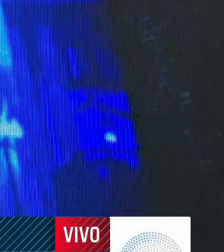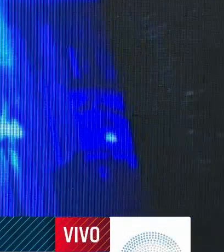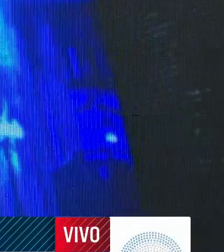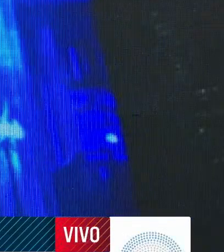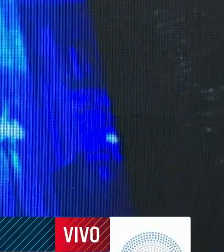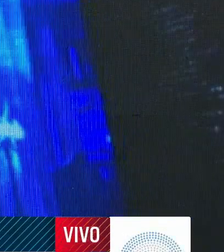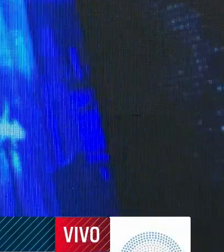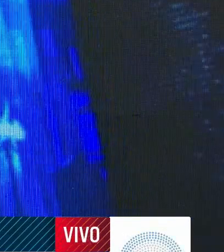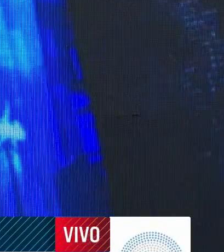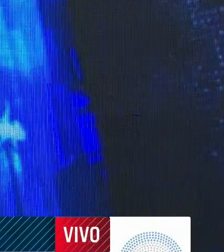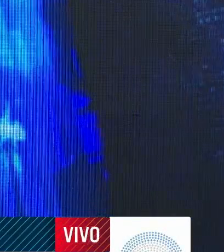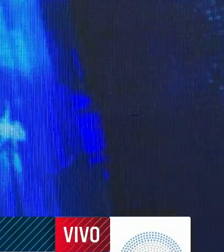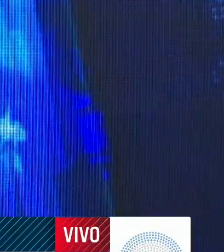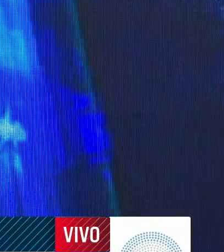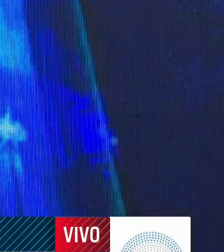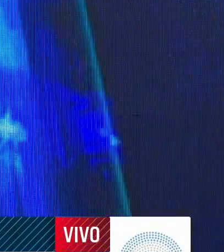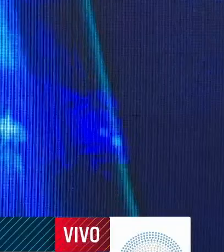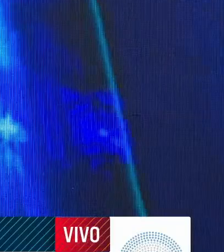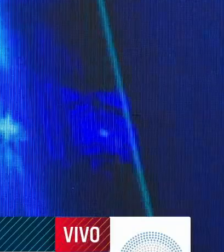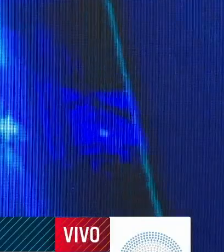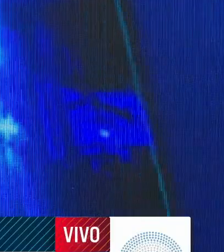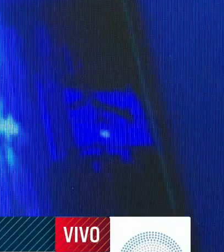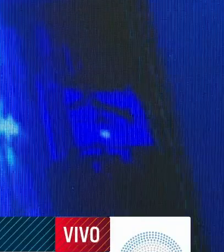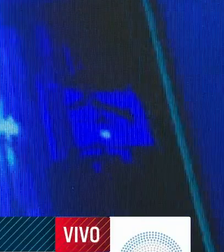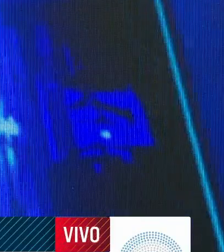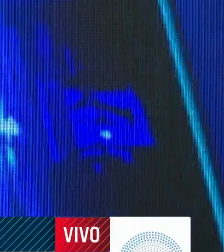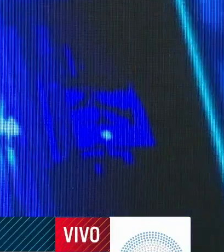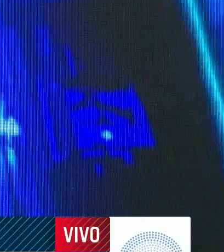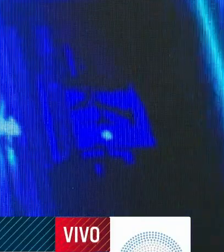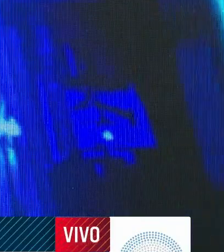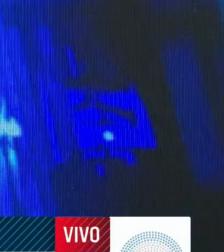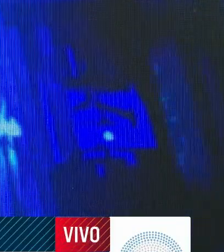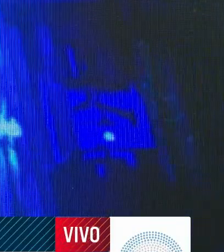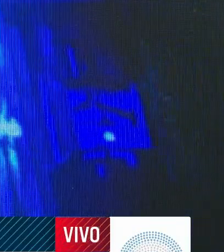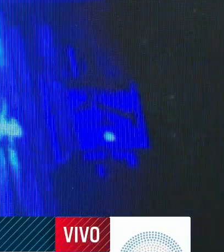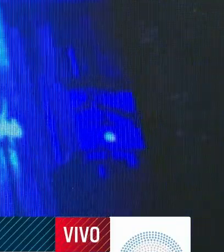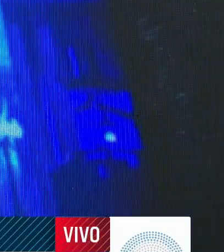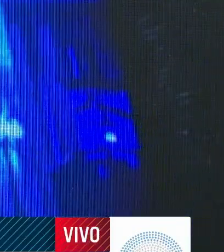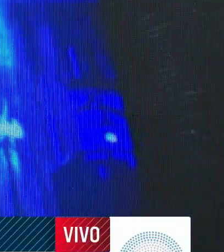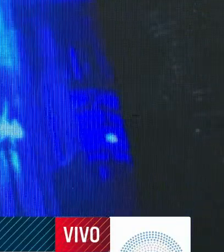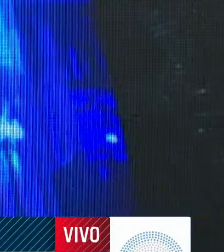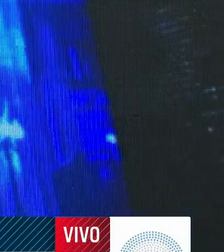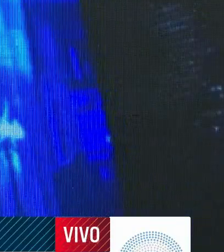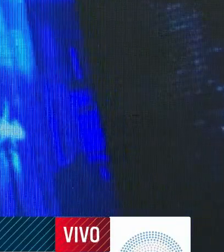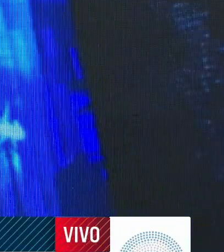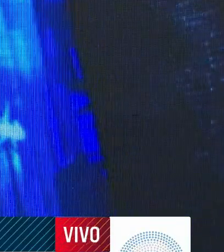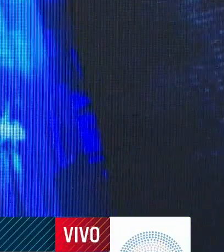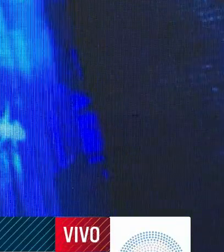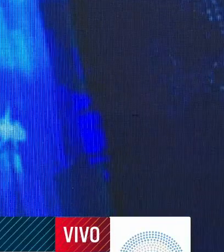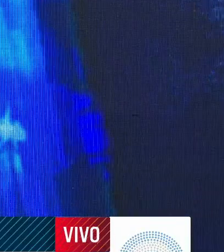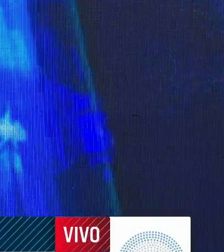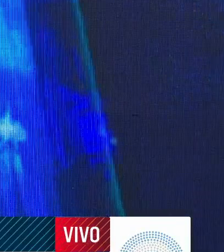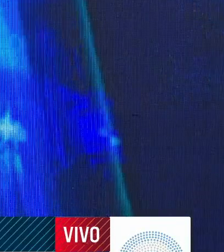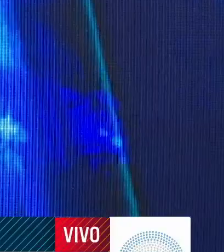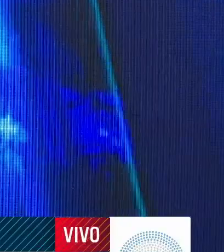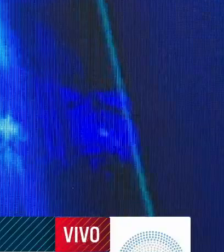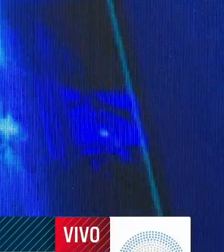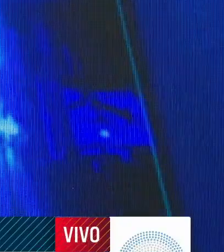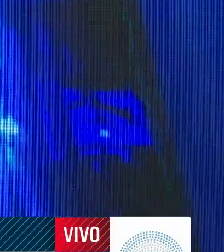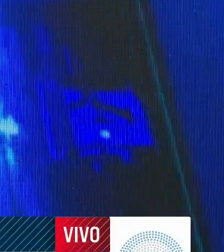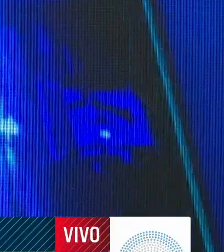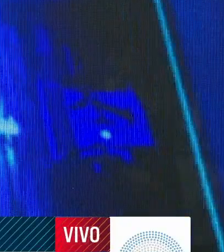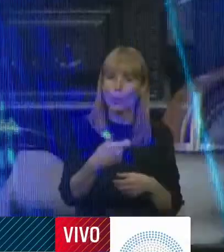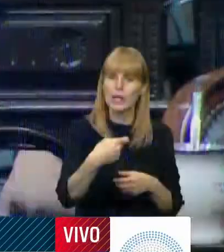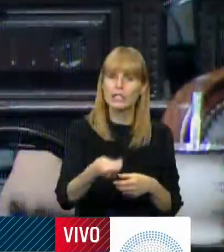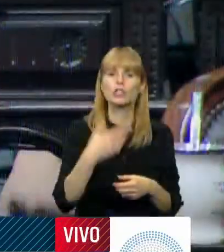Bueno, ahí estaba la palabra del diputado Capozzi y ahora compartimos la del diputado Ovalle también en la sesión. Porque también se habló